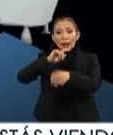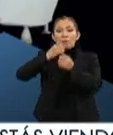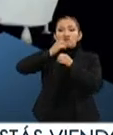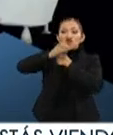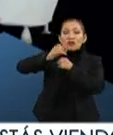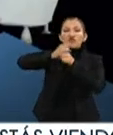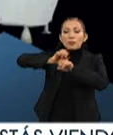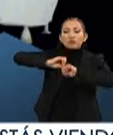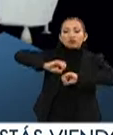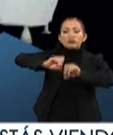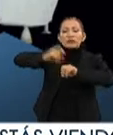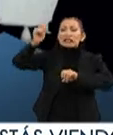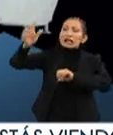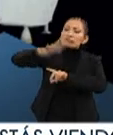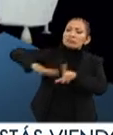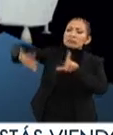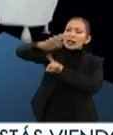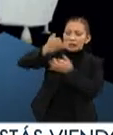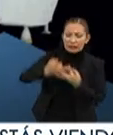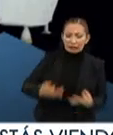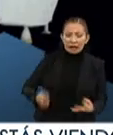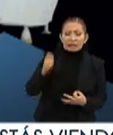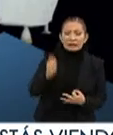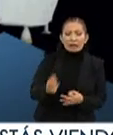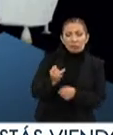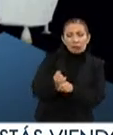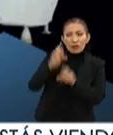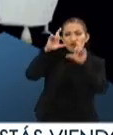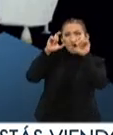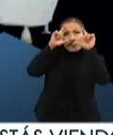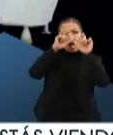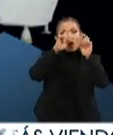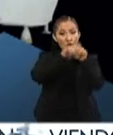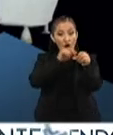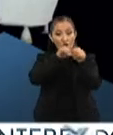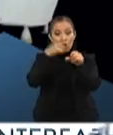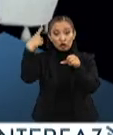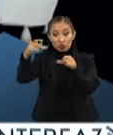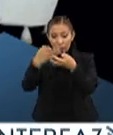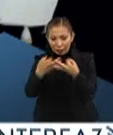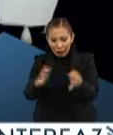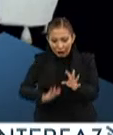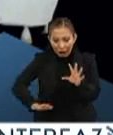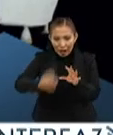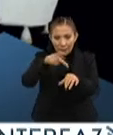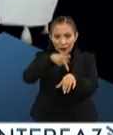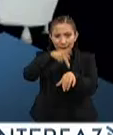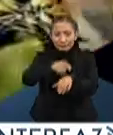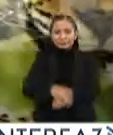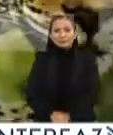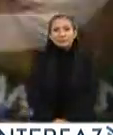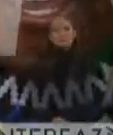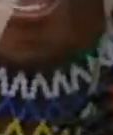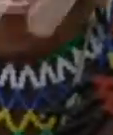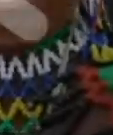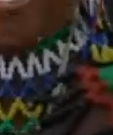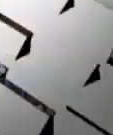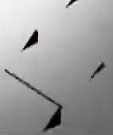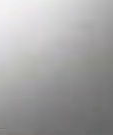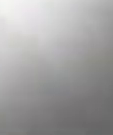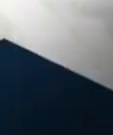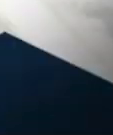enviar información sobre su atmósfera y suelo, así como fotografías en color de su superficie rocosa.